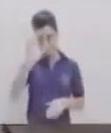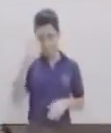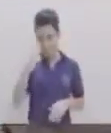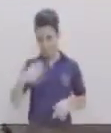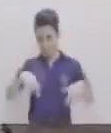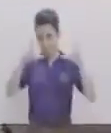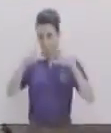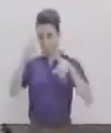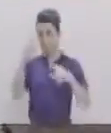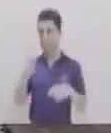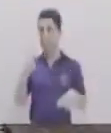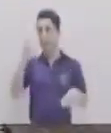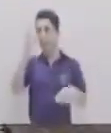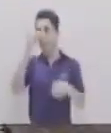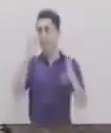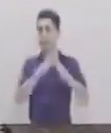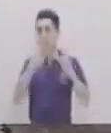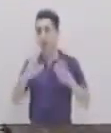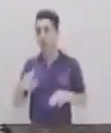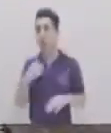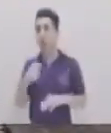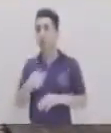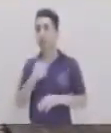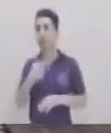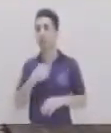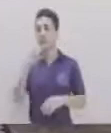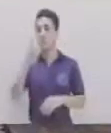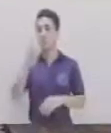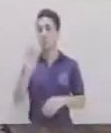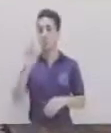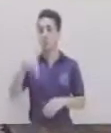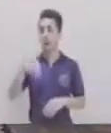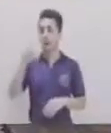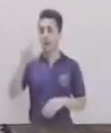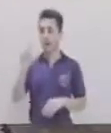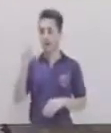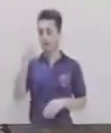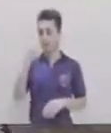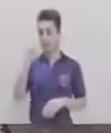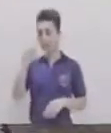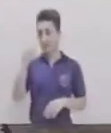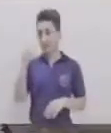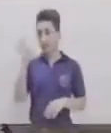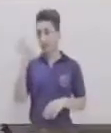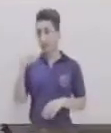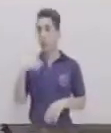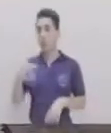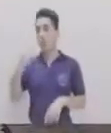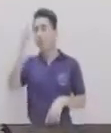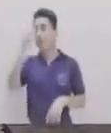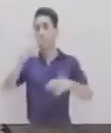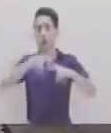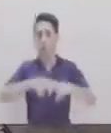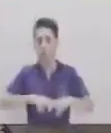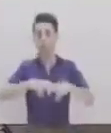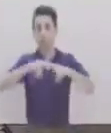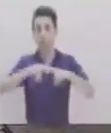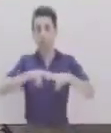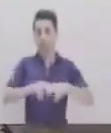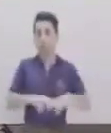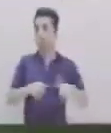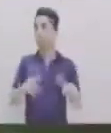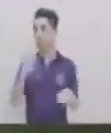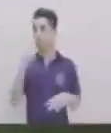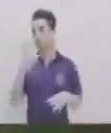Saludos chicos, estamos en un segmento más de Aprendo en Casa. Mi nombre es Wenceslao Cos. El día de hoy trabajaremos sentadillas con semiflexión de